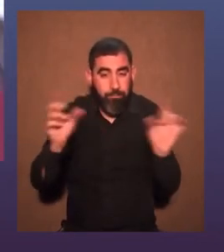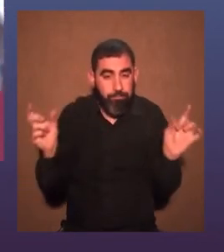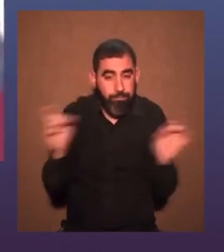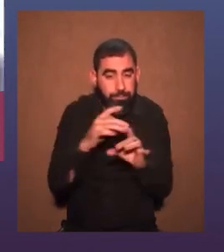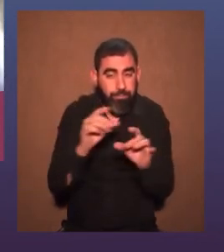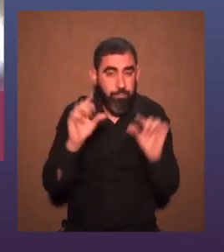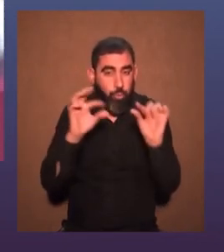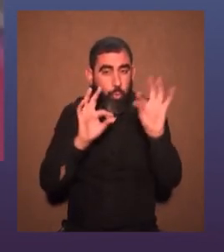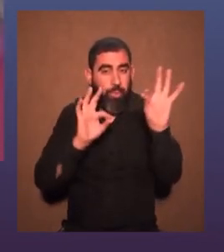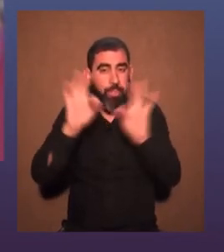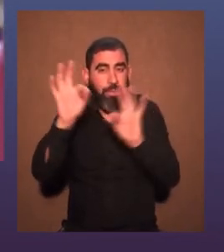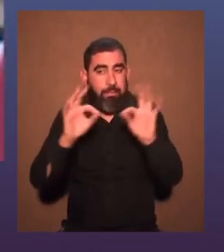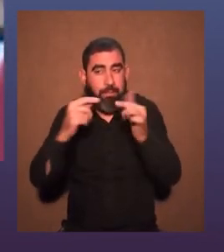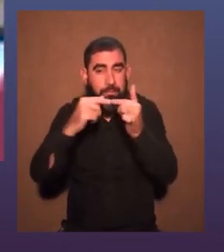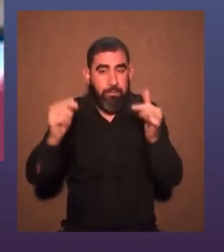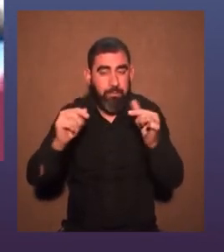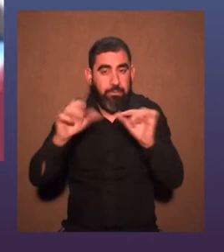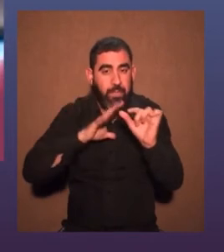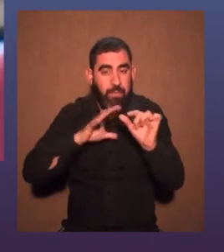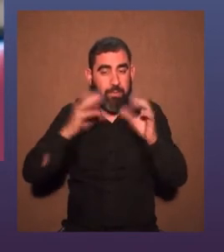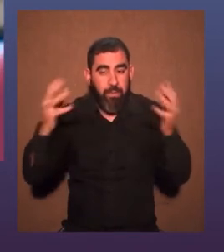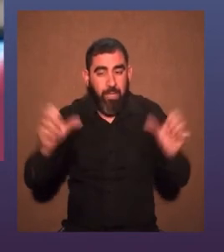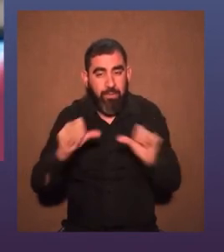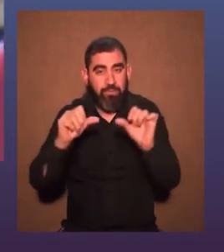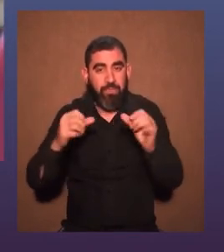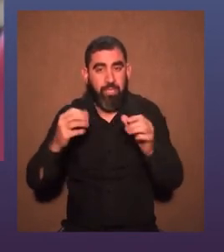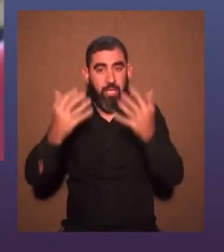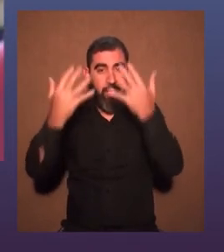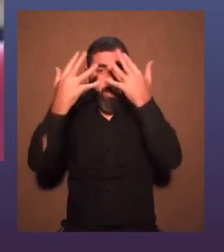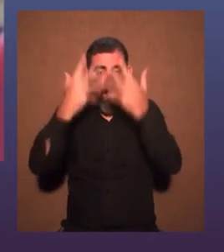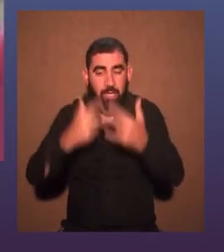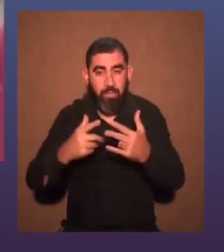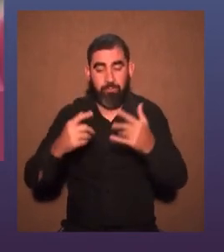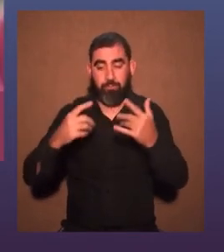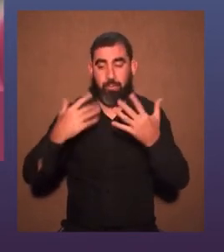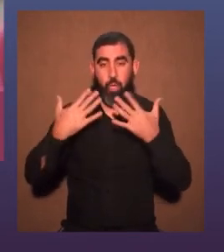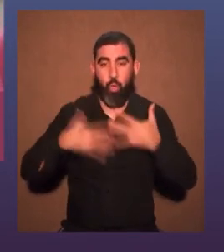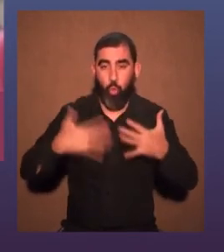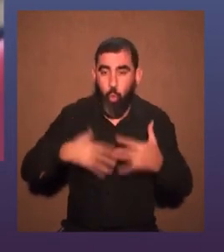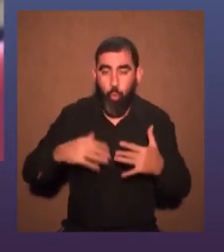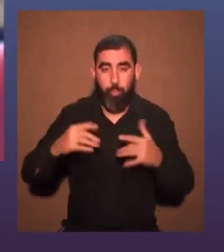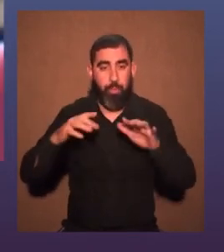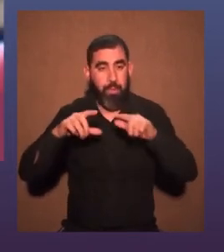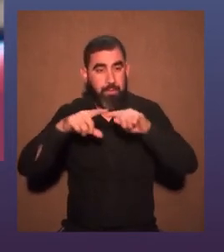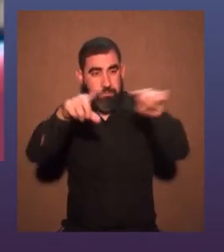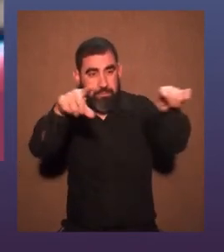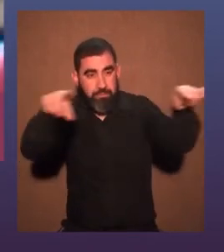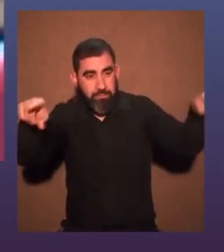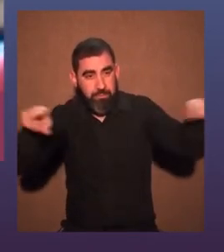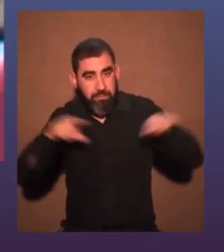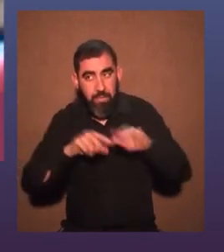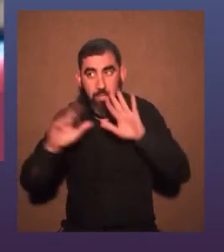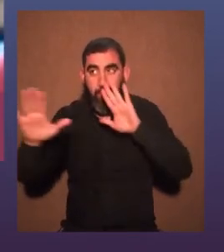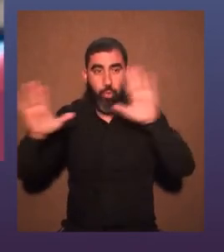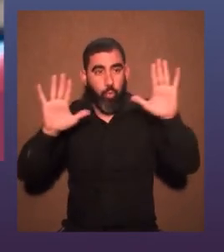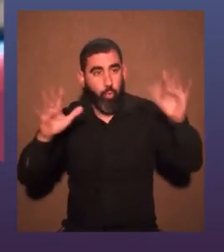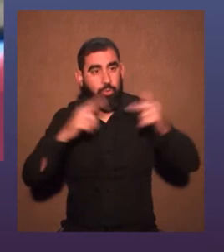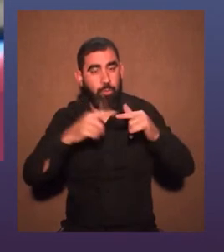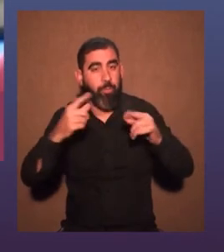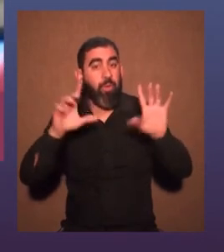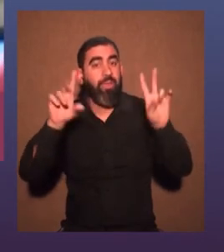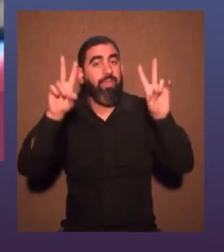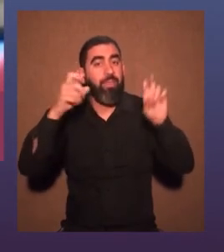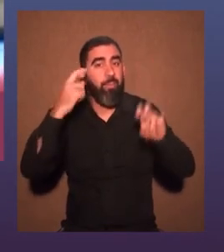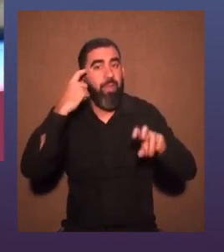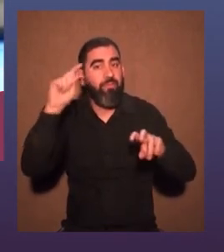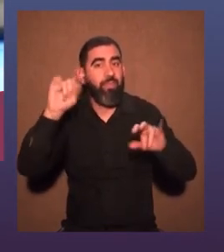¿no? En ese ajuste de vestuario, escenografía, los últimos detalles, pero la parte creativa ya como que